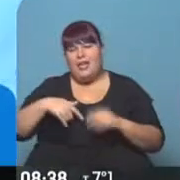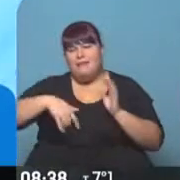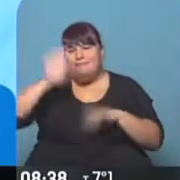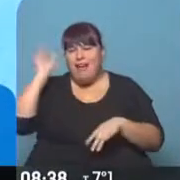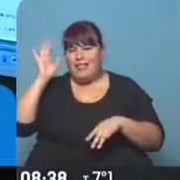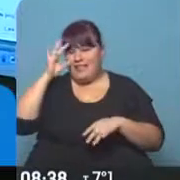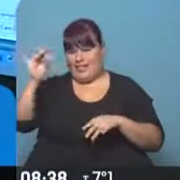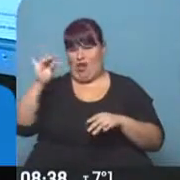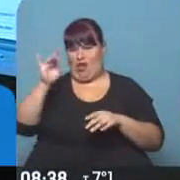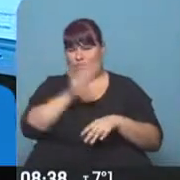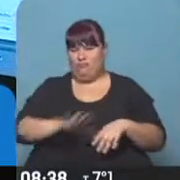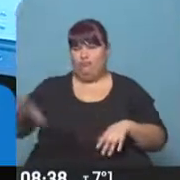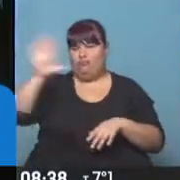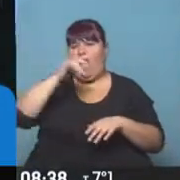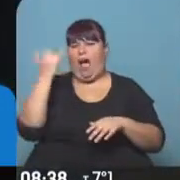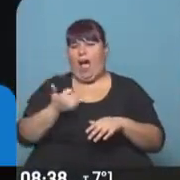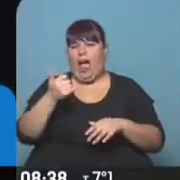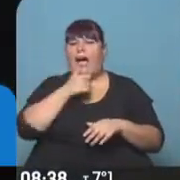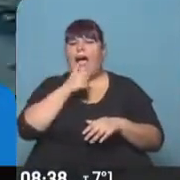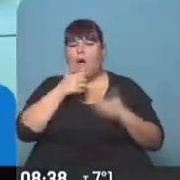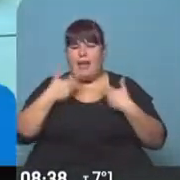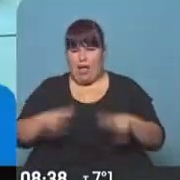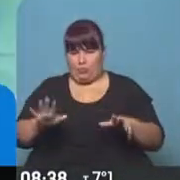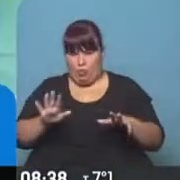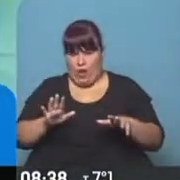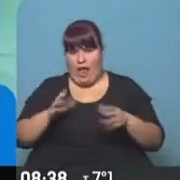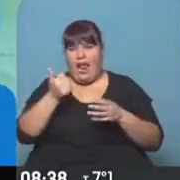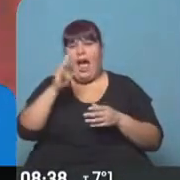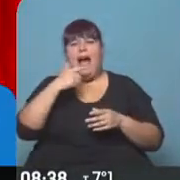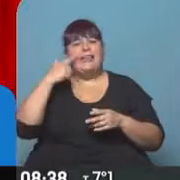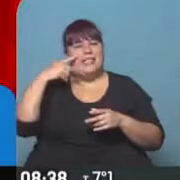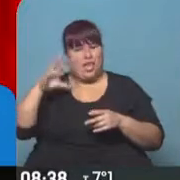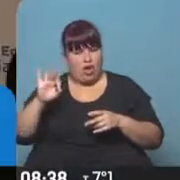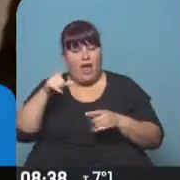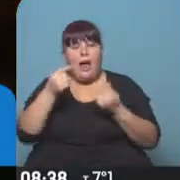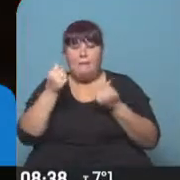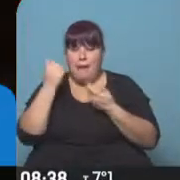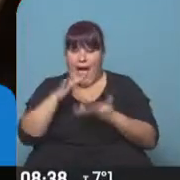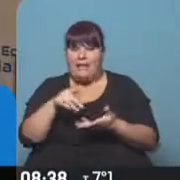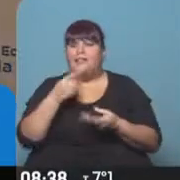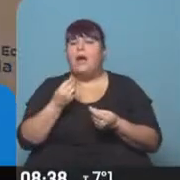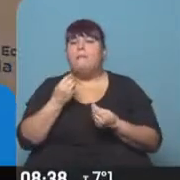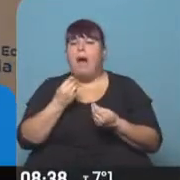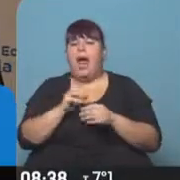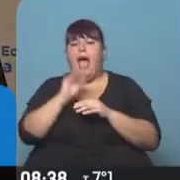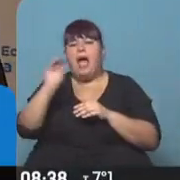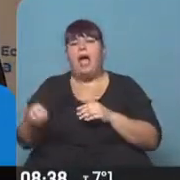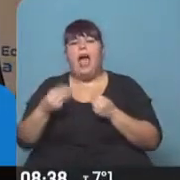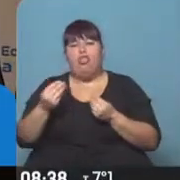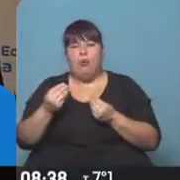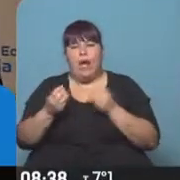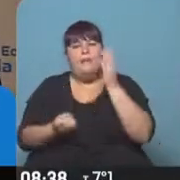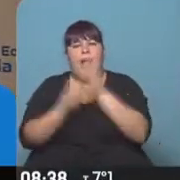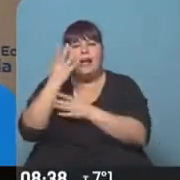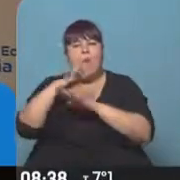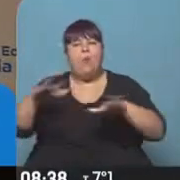mayor territorio que tiene agua naturalmente con arsénico. Este dinero fundamentalmente se va a aplicar en la